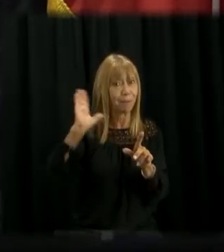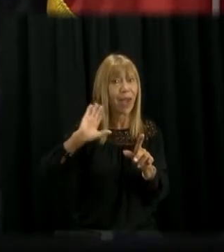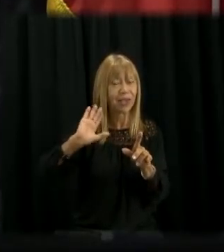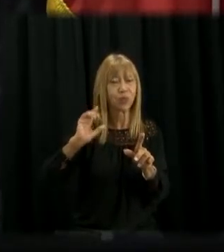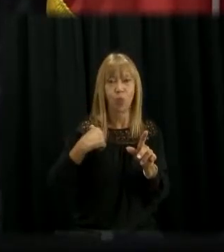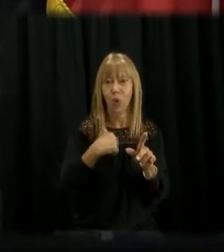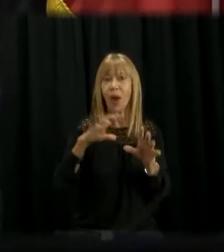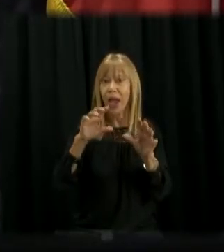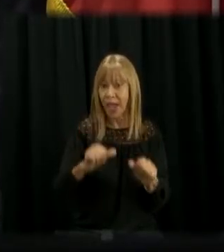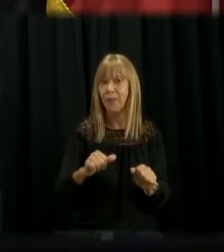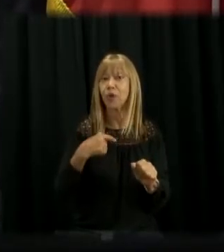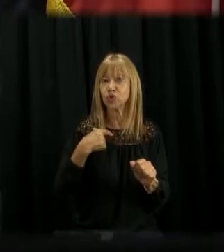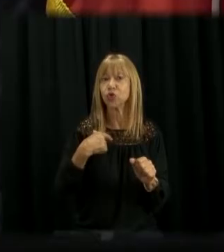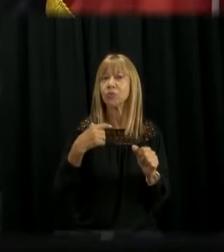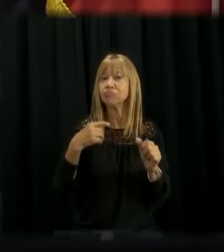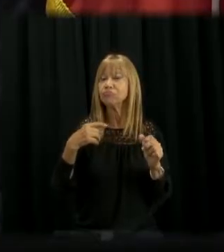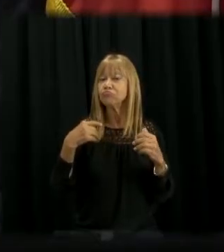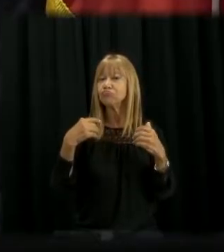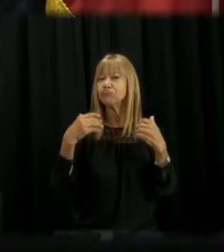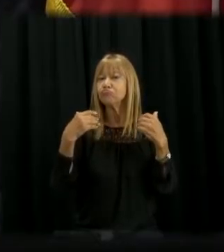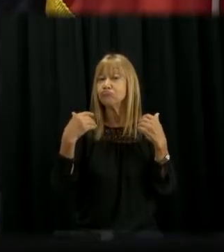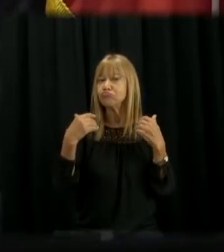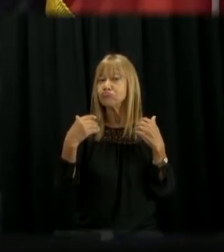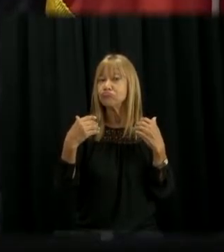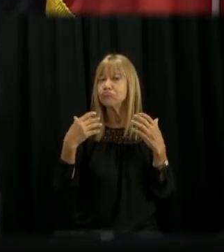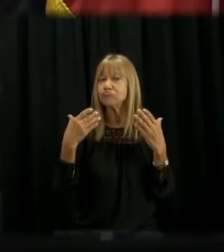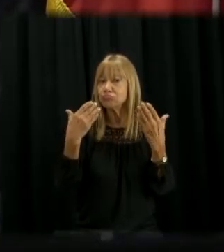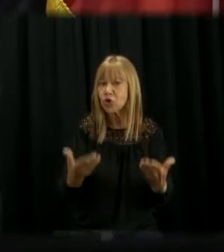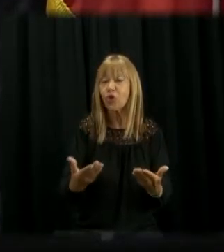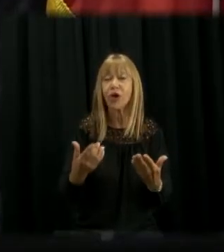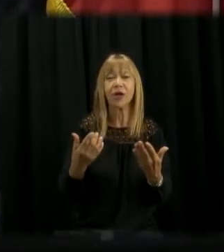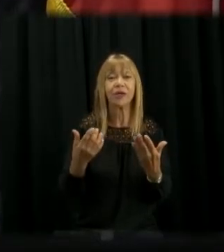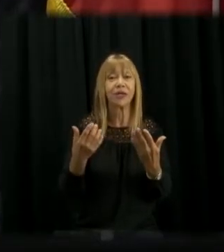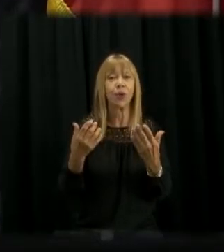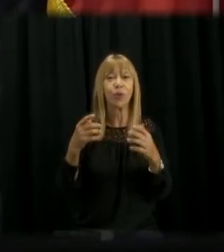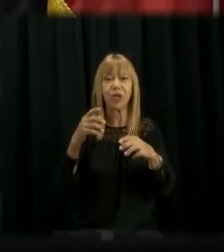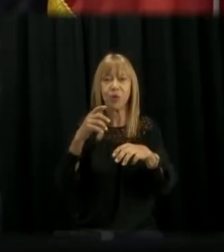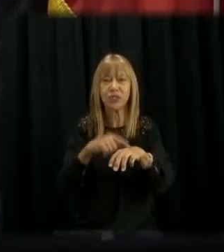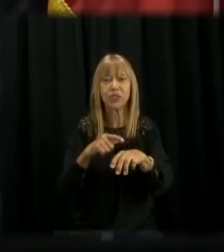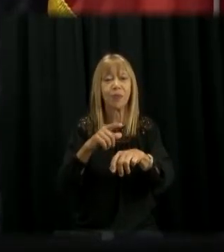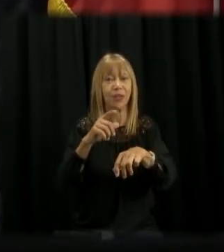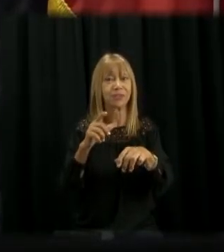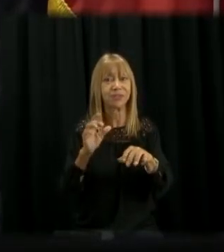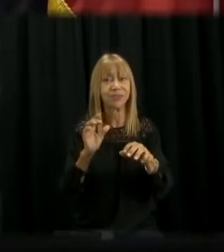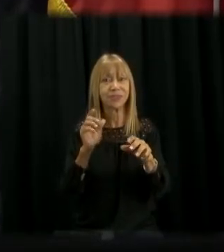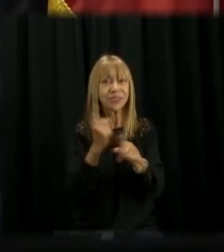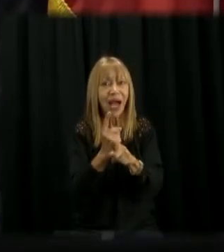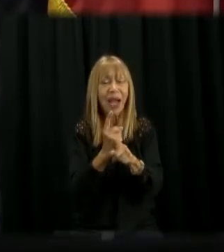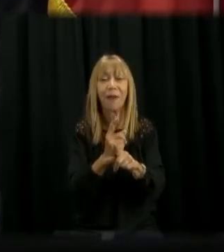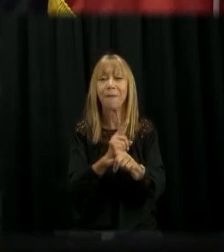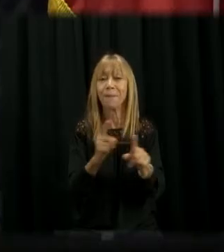pasado tuvimos la habilidad de procurar estos CAFRs en un periodo razonable y